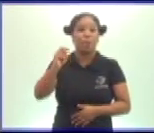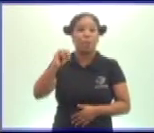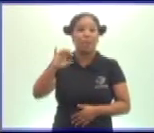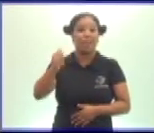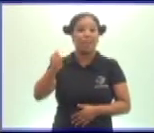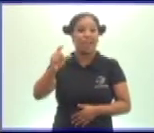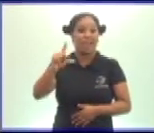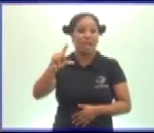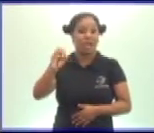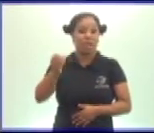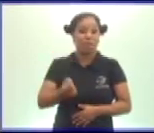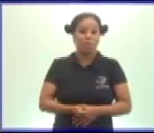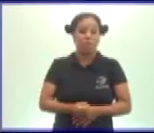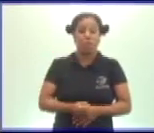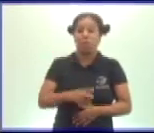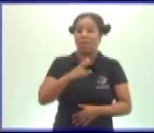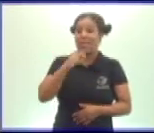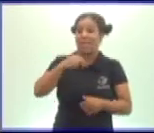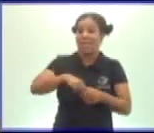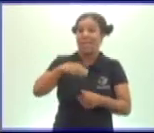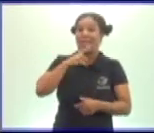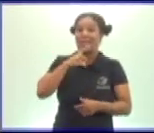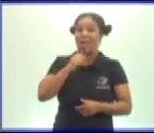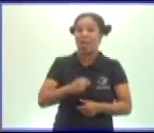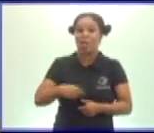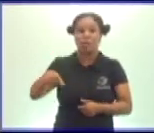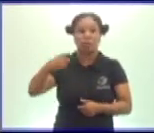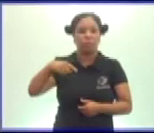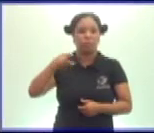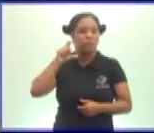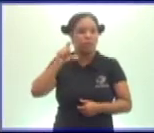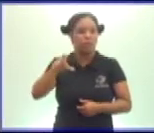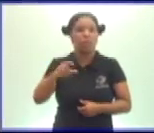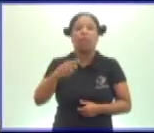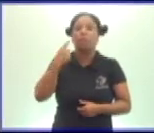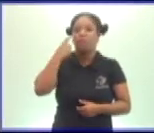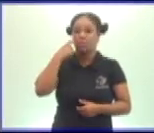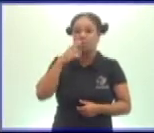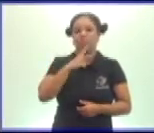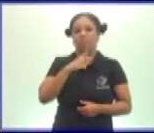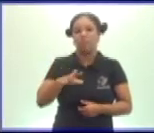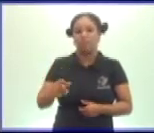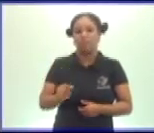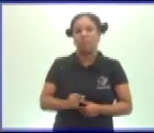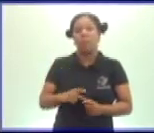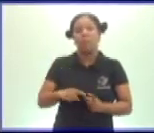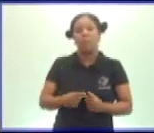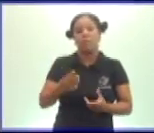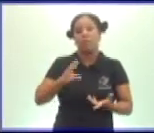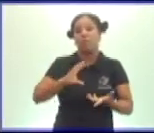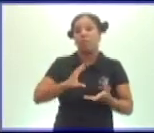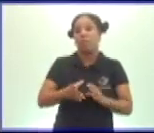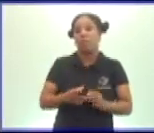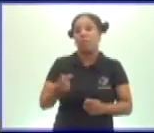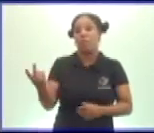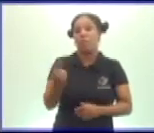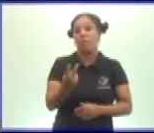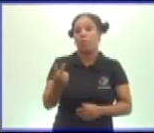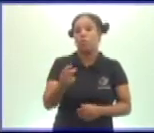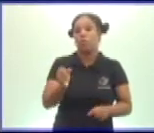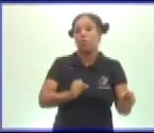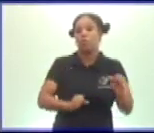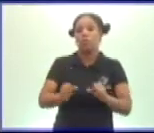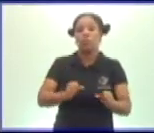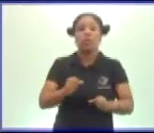amoníaco, su estado físico final es acuoso. Sin embargo, está formada por dos sustancias, una en